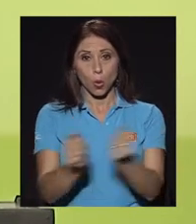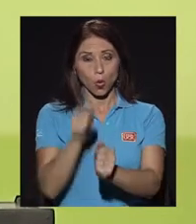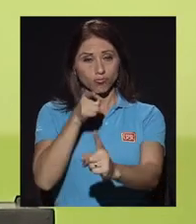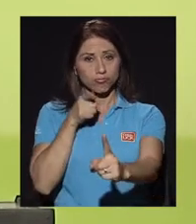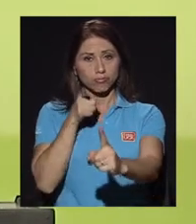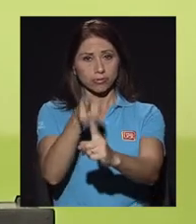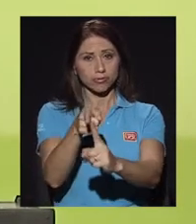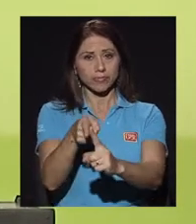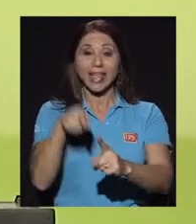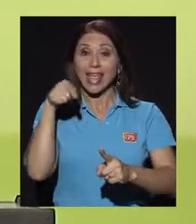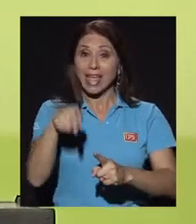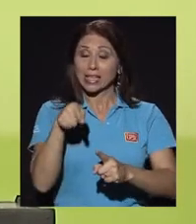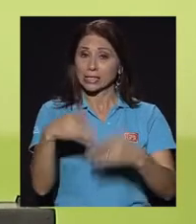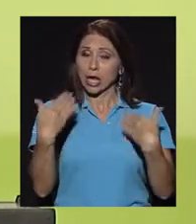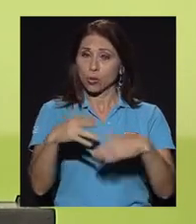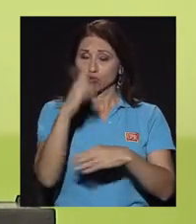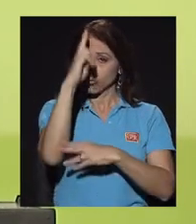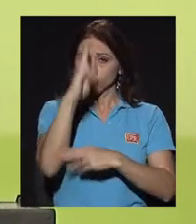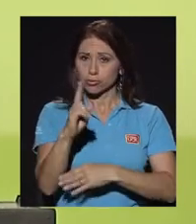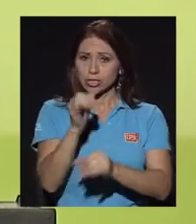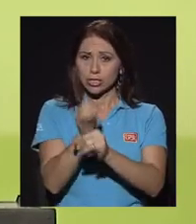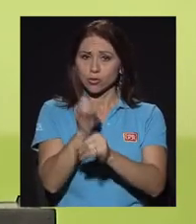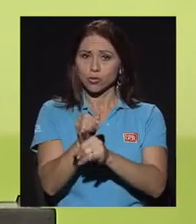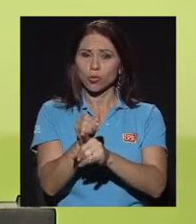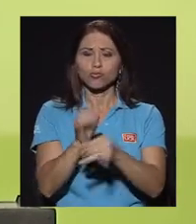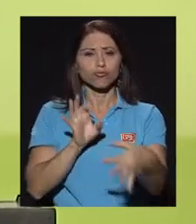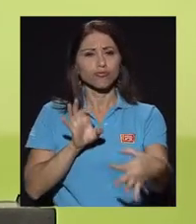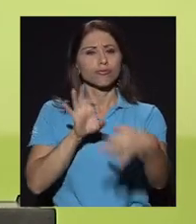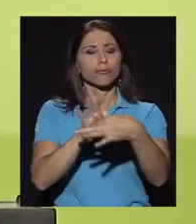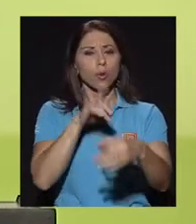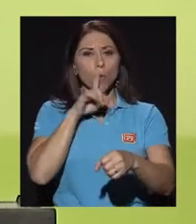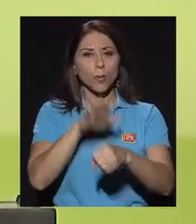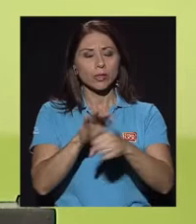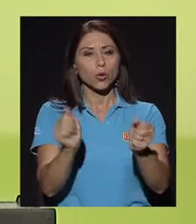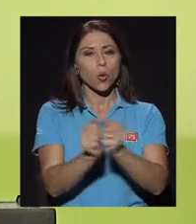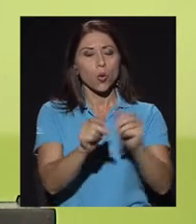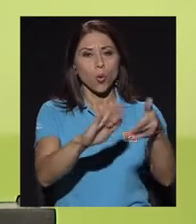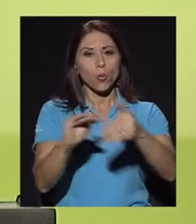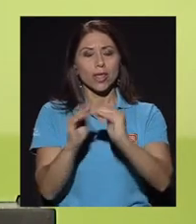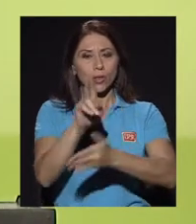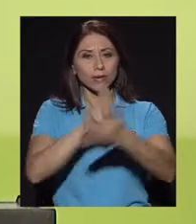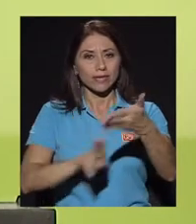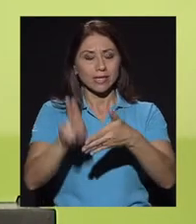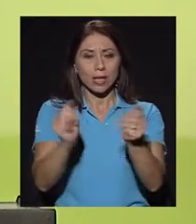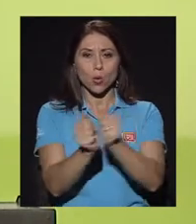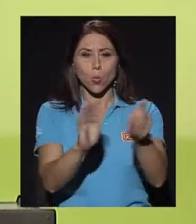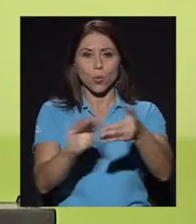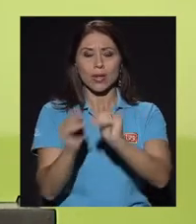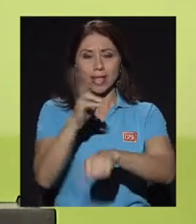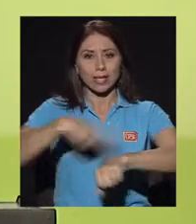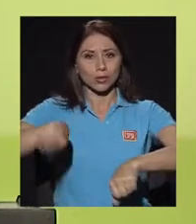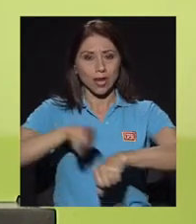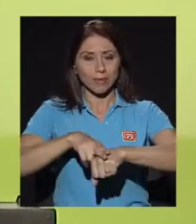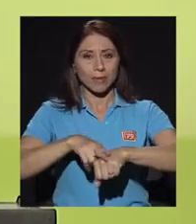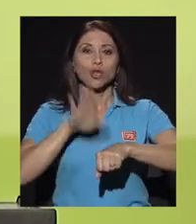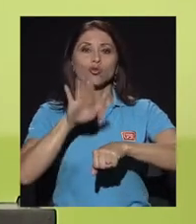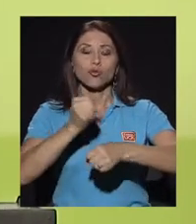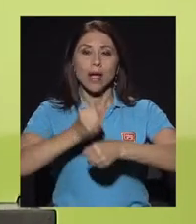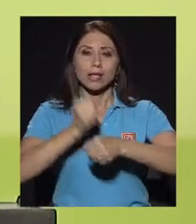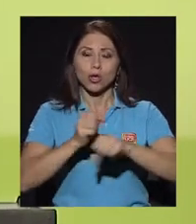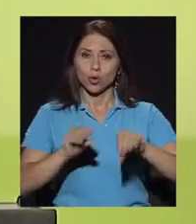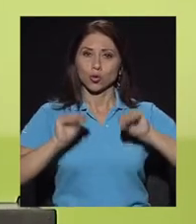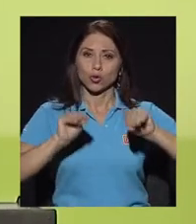Con ese propósito, esta benemérita institución mantiene el compromiso con la comunidad universitaria y nacional de dirigir sus acciones de